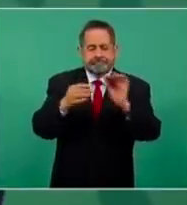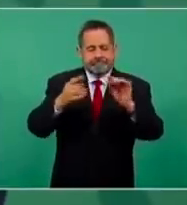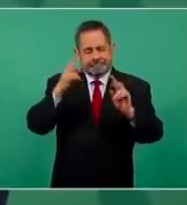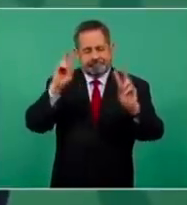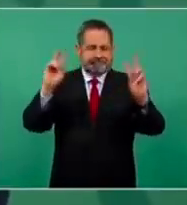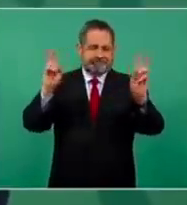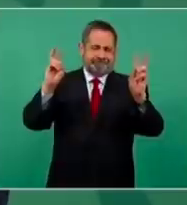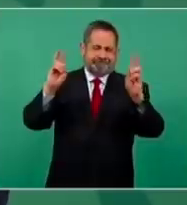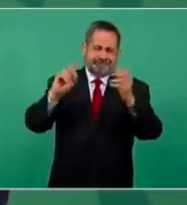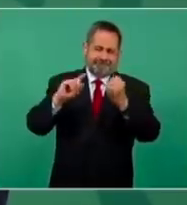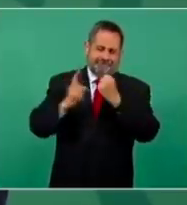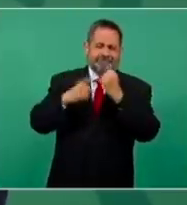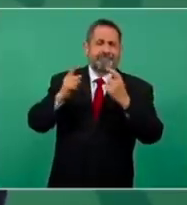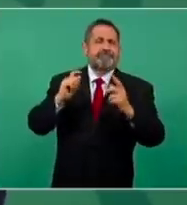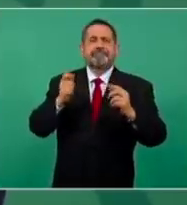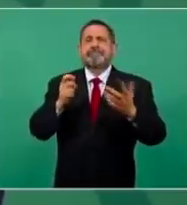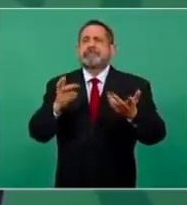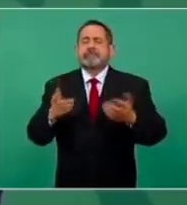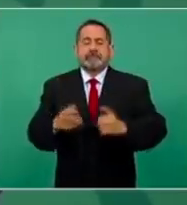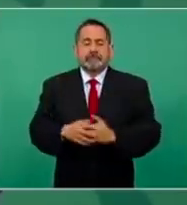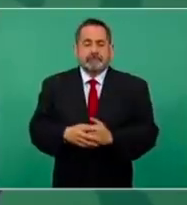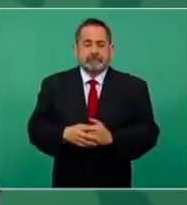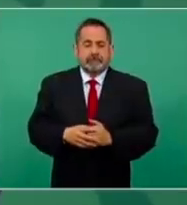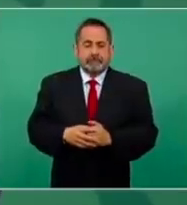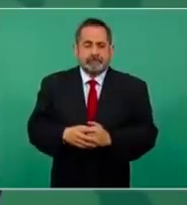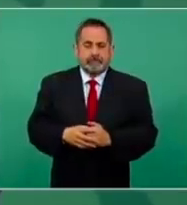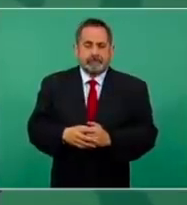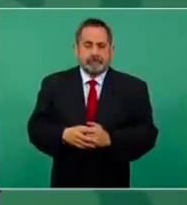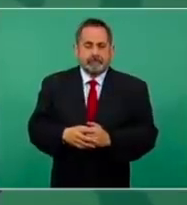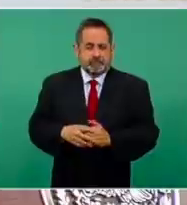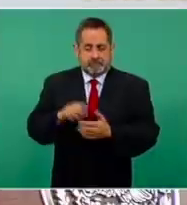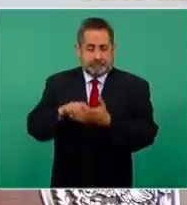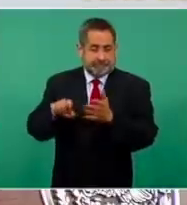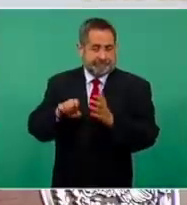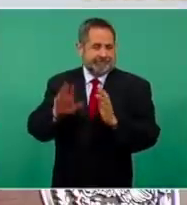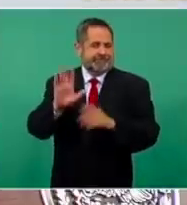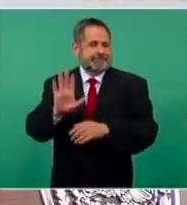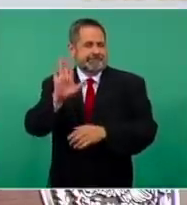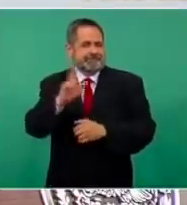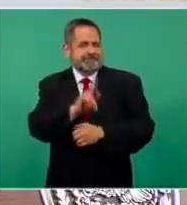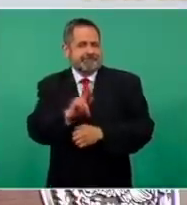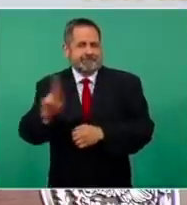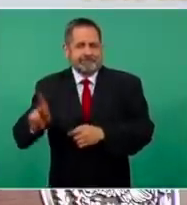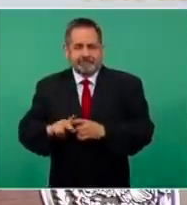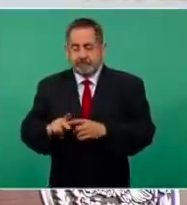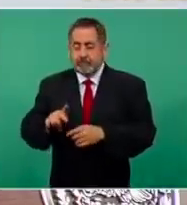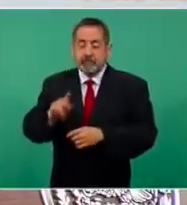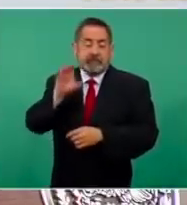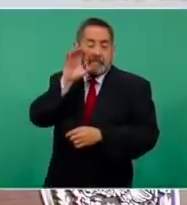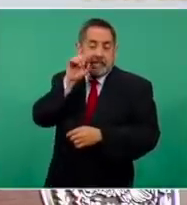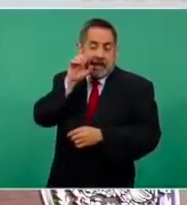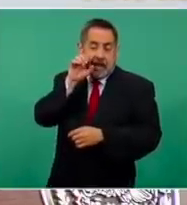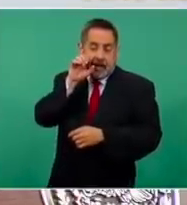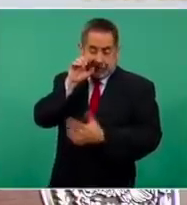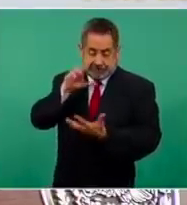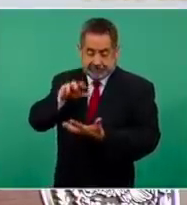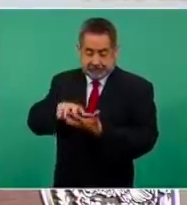metafórica, vender naranja para comprar jugo de naranja.